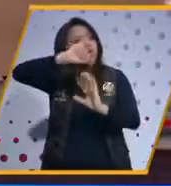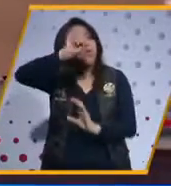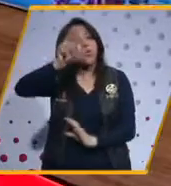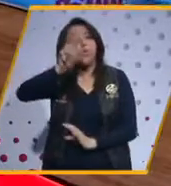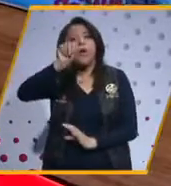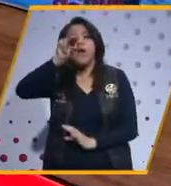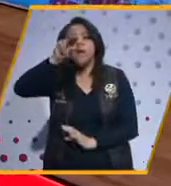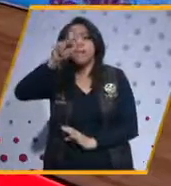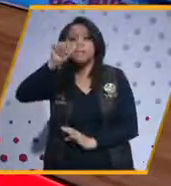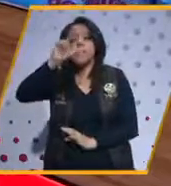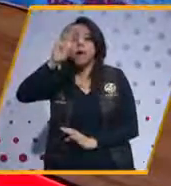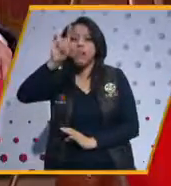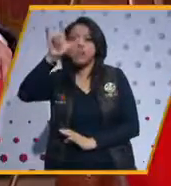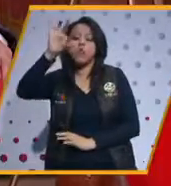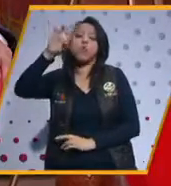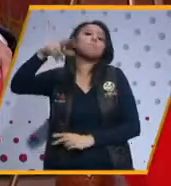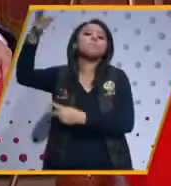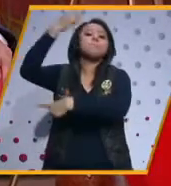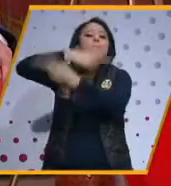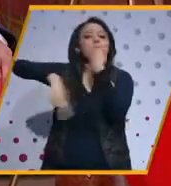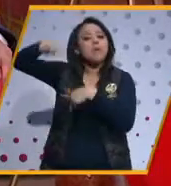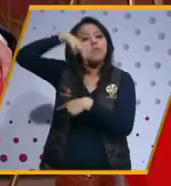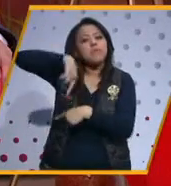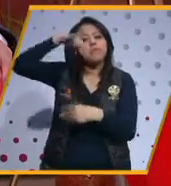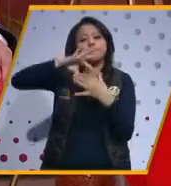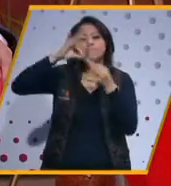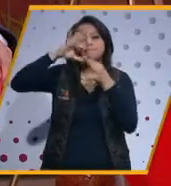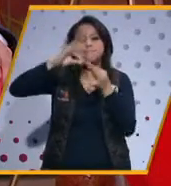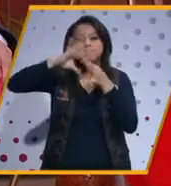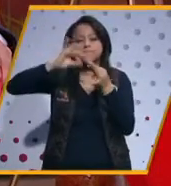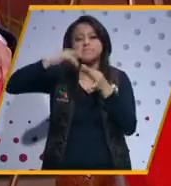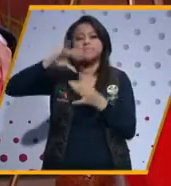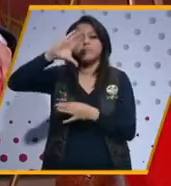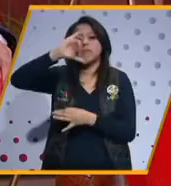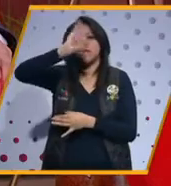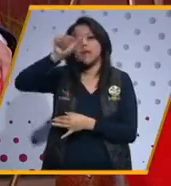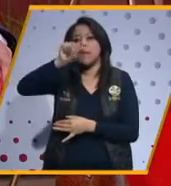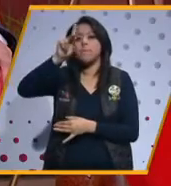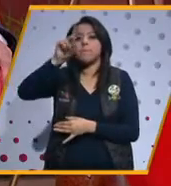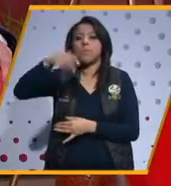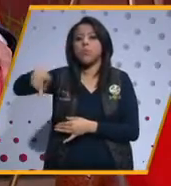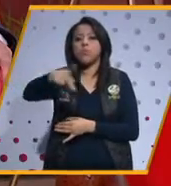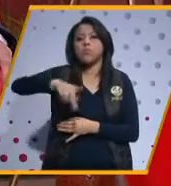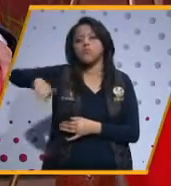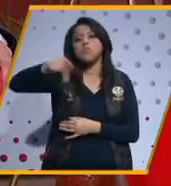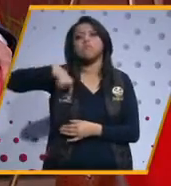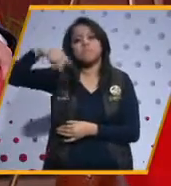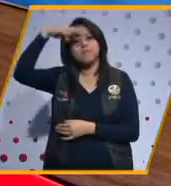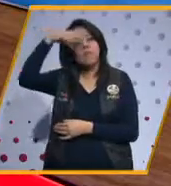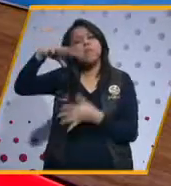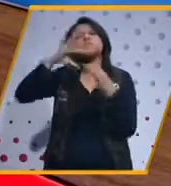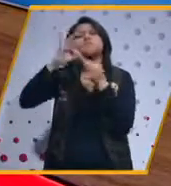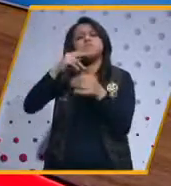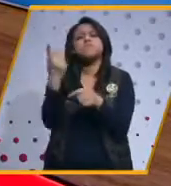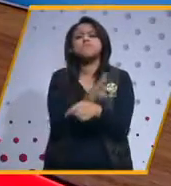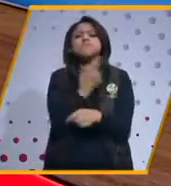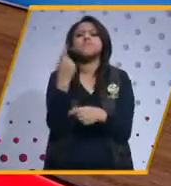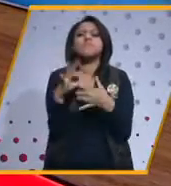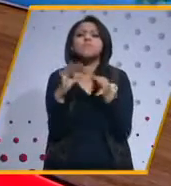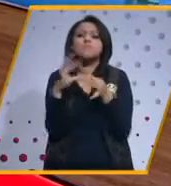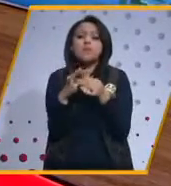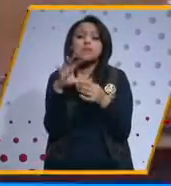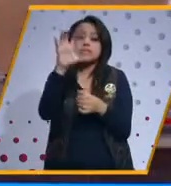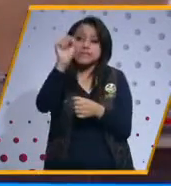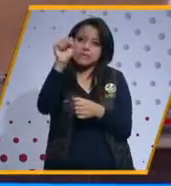León Murillo, director de comunicación e imagen institucional y vocero de Caja Popular Mexicana. ¿Por qué le estoy platicando de Caja Popular Mexicana? Porque nada más tiene